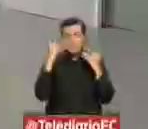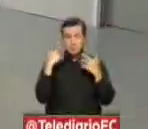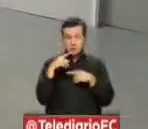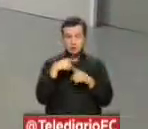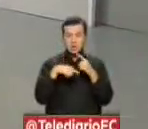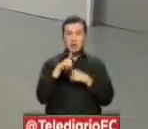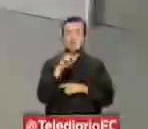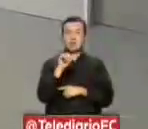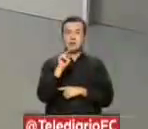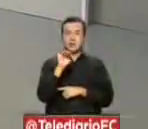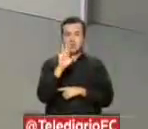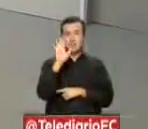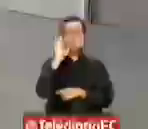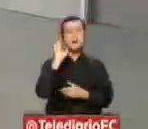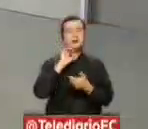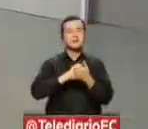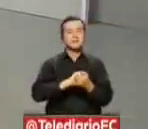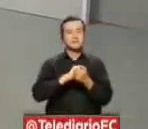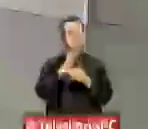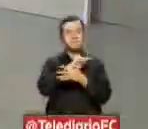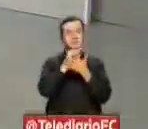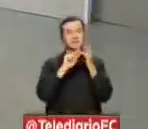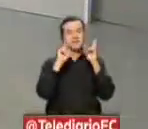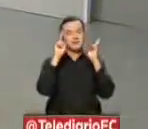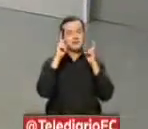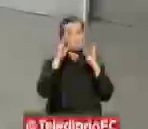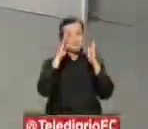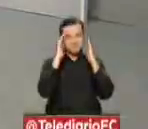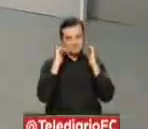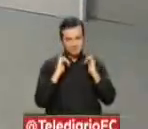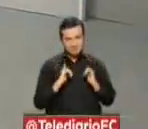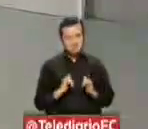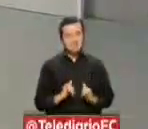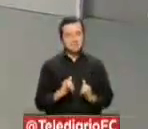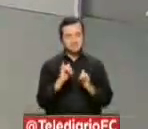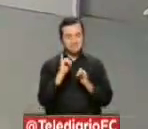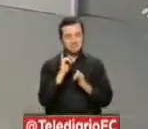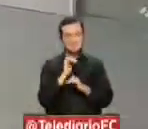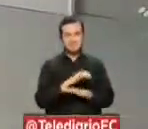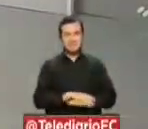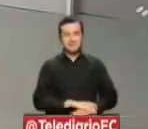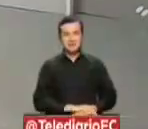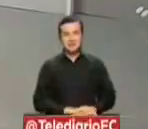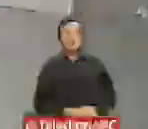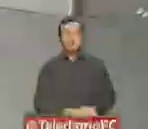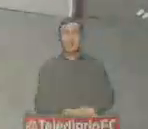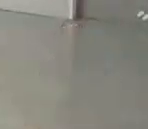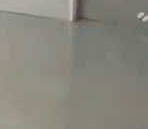enseguida Diana Jácome, más cerca, con distintos temas. Así es que quédese por la señal de Ecuador TV.